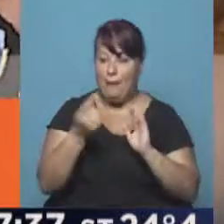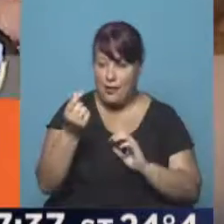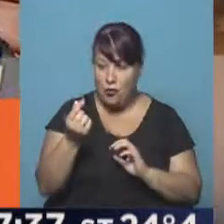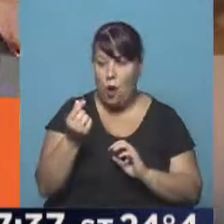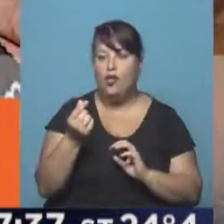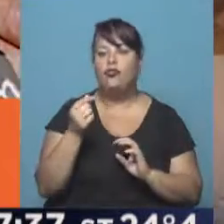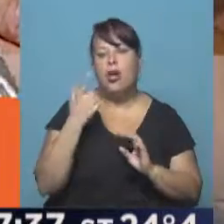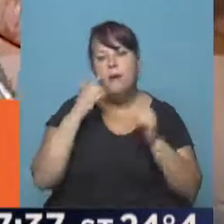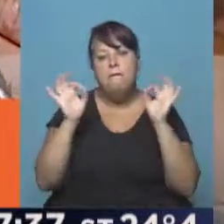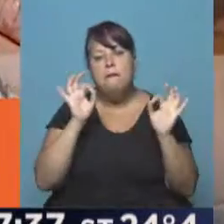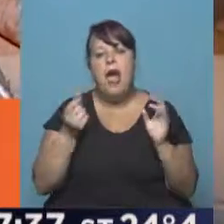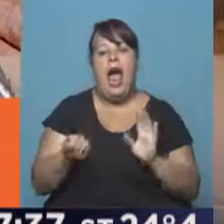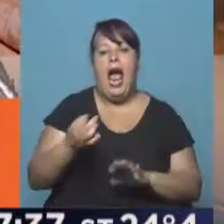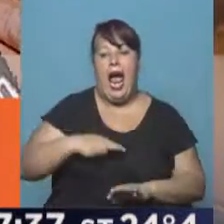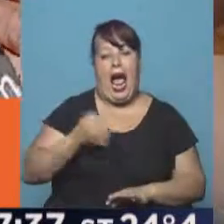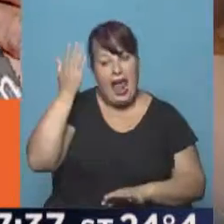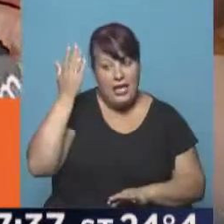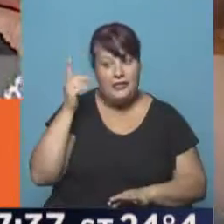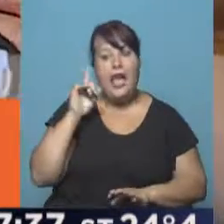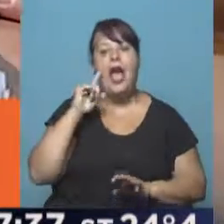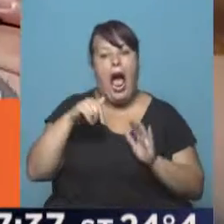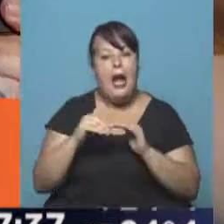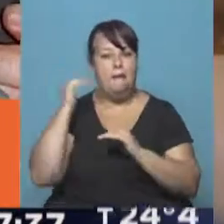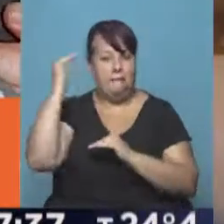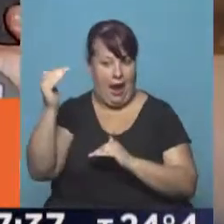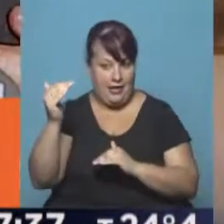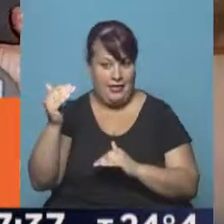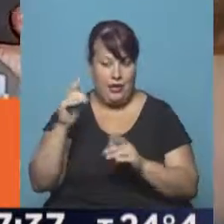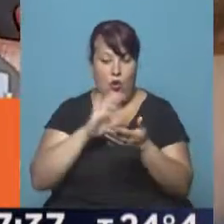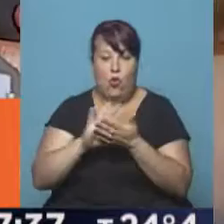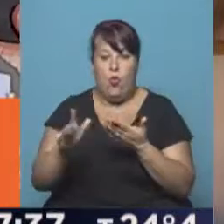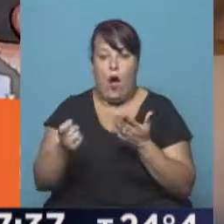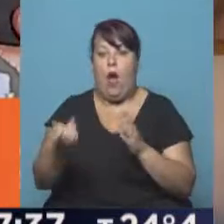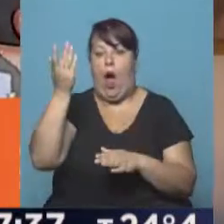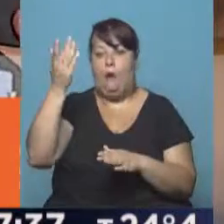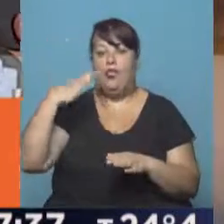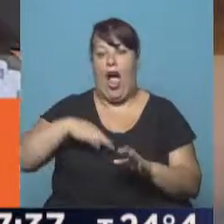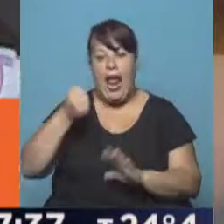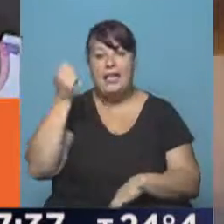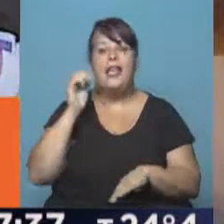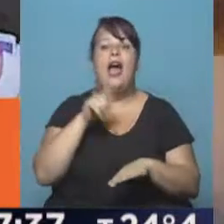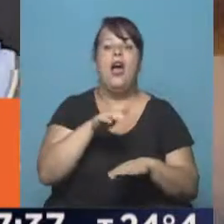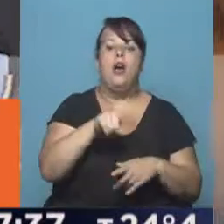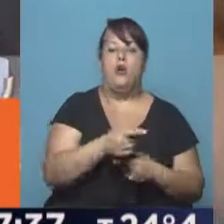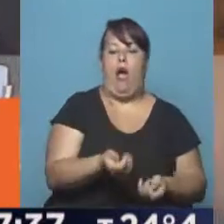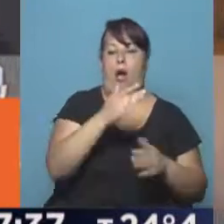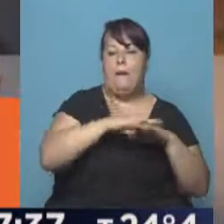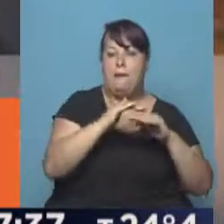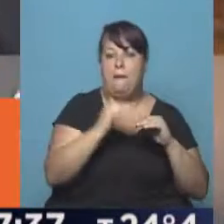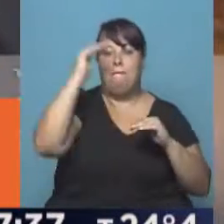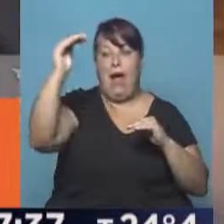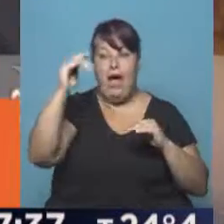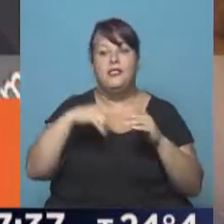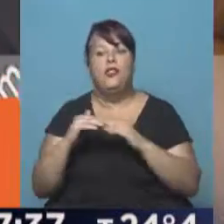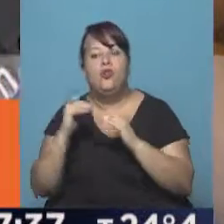El presupuesto contenía una previsión de ganancias que se ve aumentada con este nuevo incremento de ganancias producto de la suba del mínimo imponible y